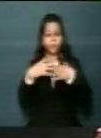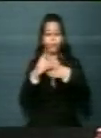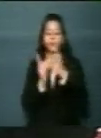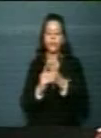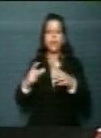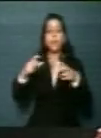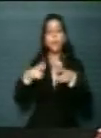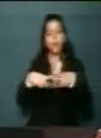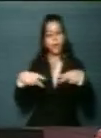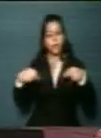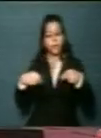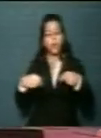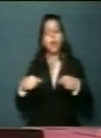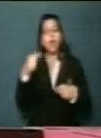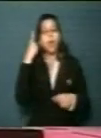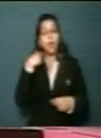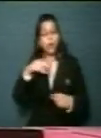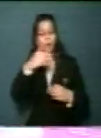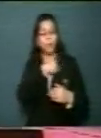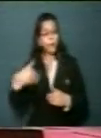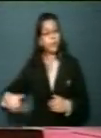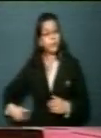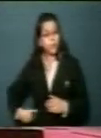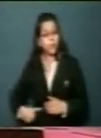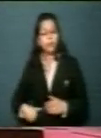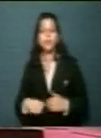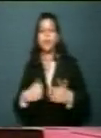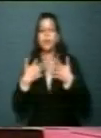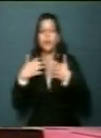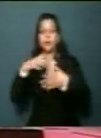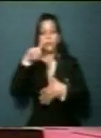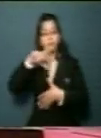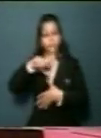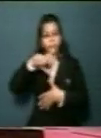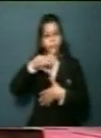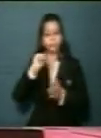excelentísimo señor Elías Castillo, Presidente del Parlamento Latinoamericano,